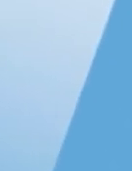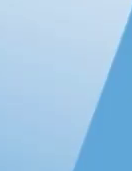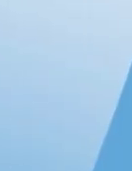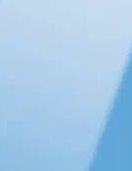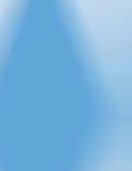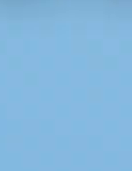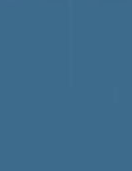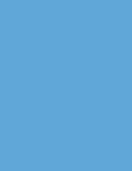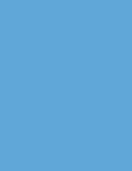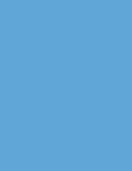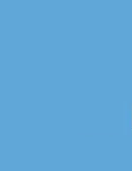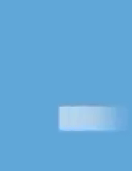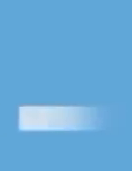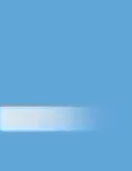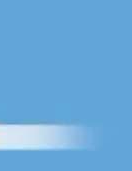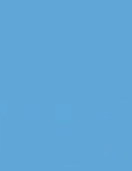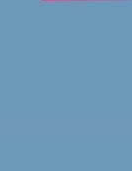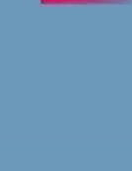Regresamos.